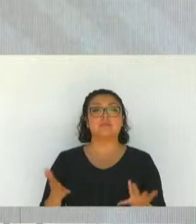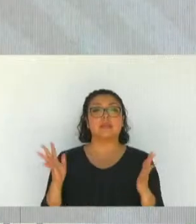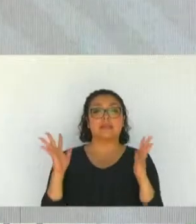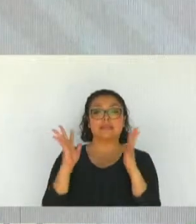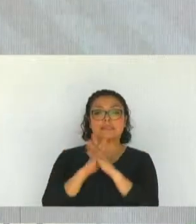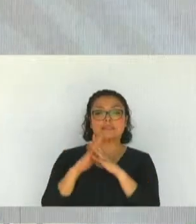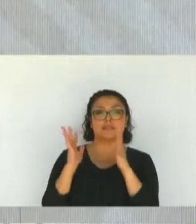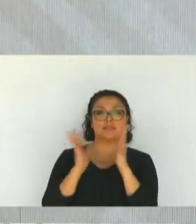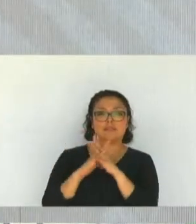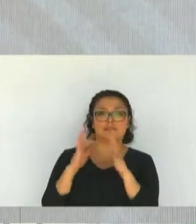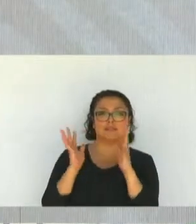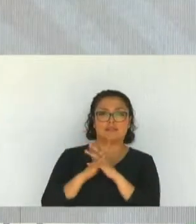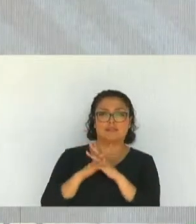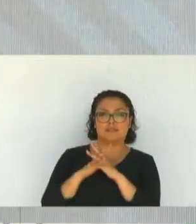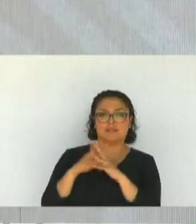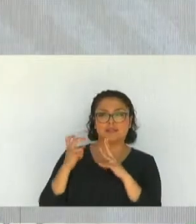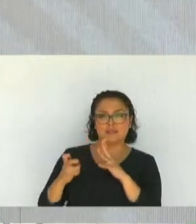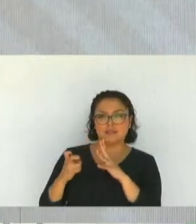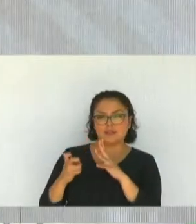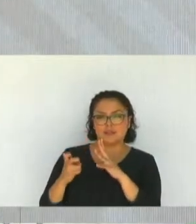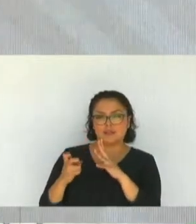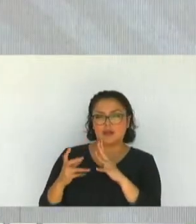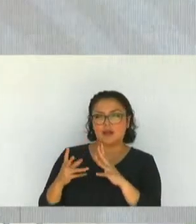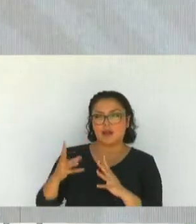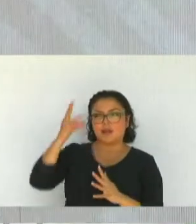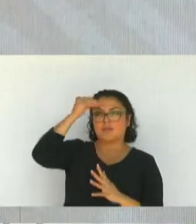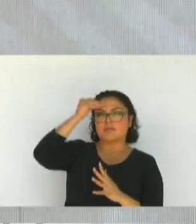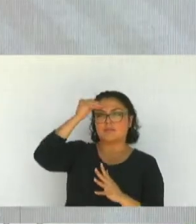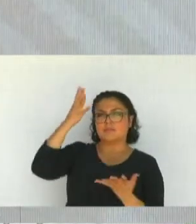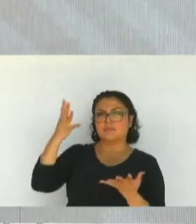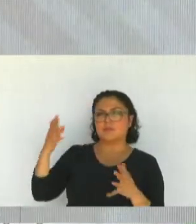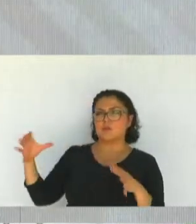un enemigo claro, un enemigo contra el que